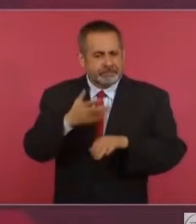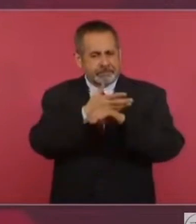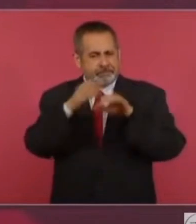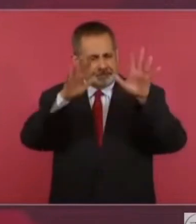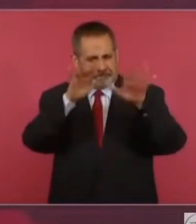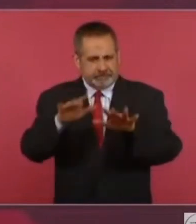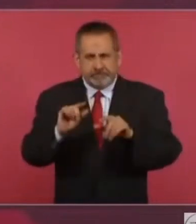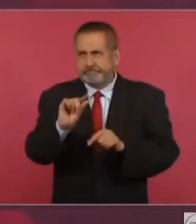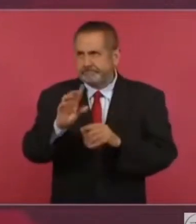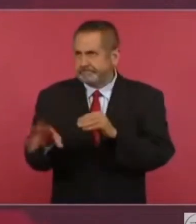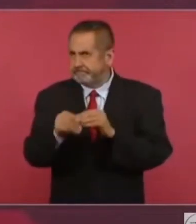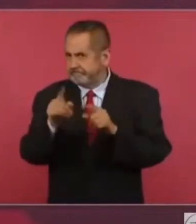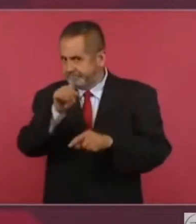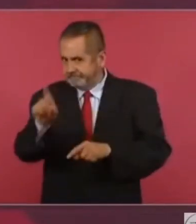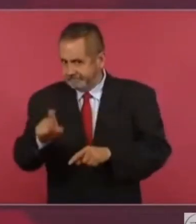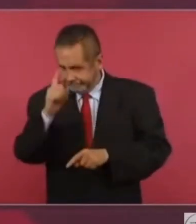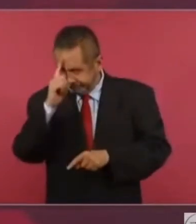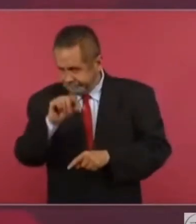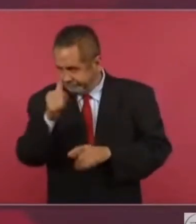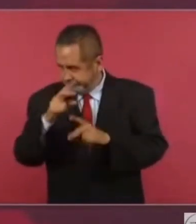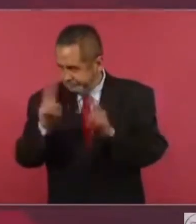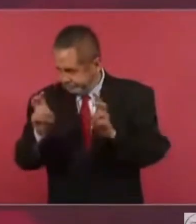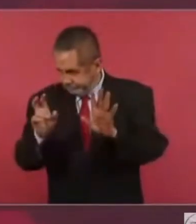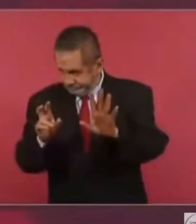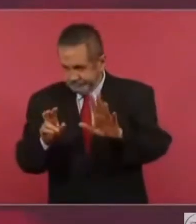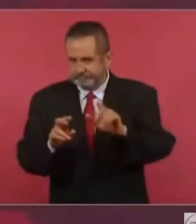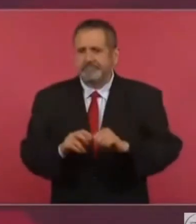hablar de Texas, pero de otro tema.